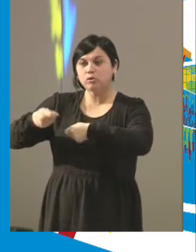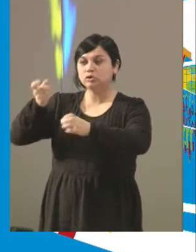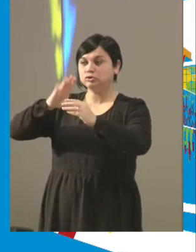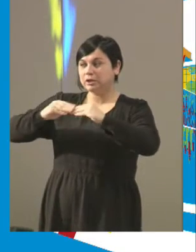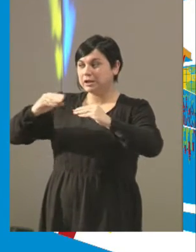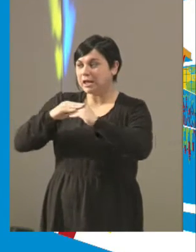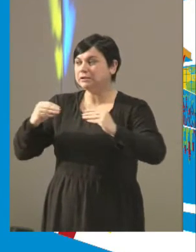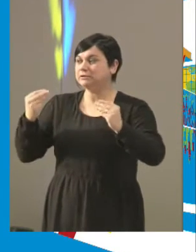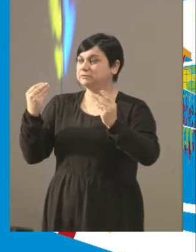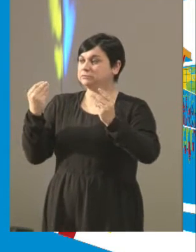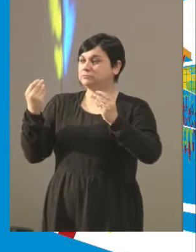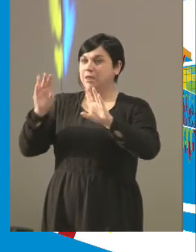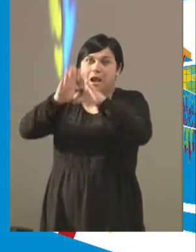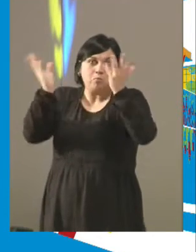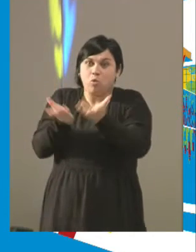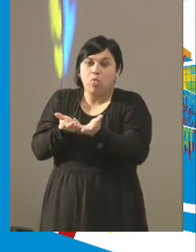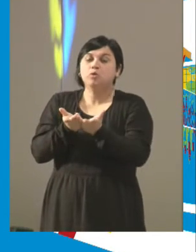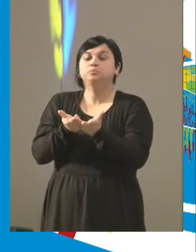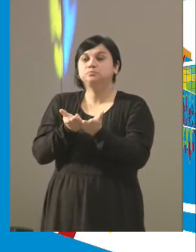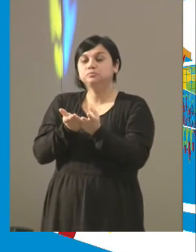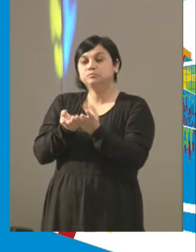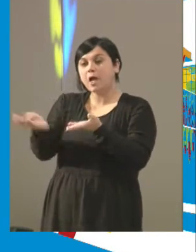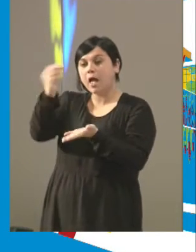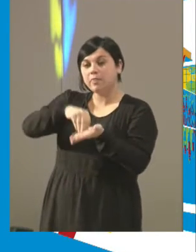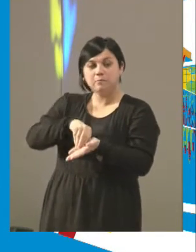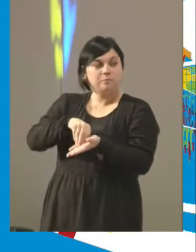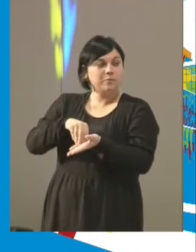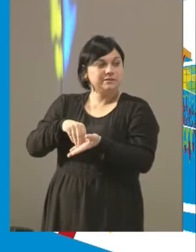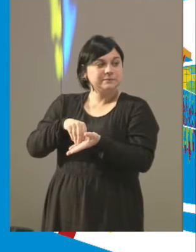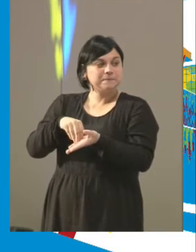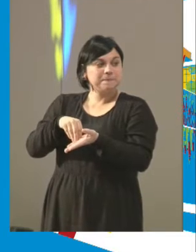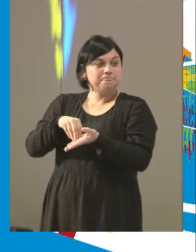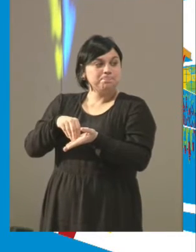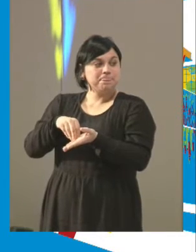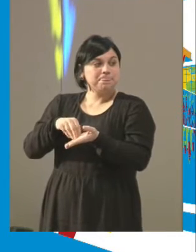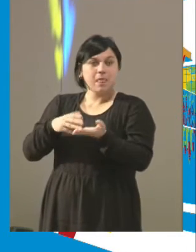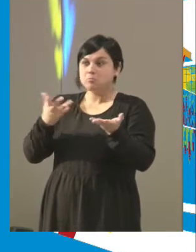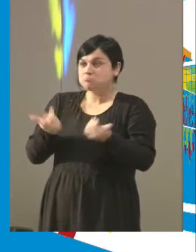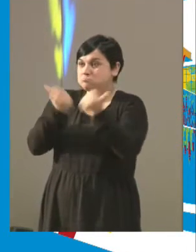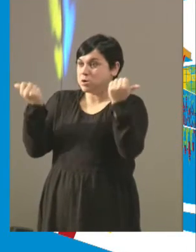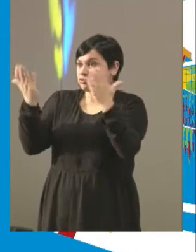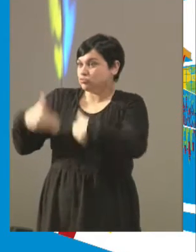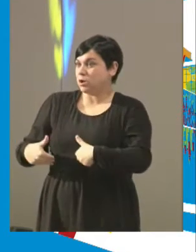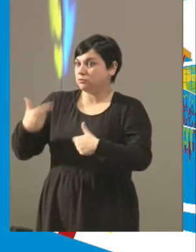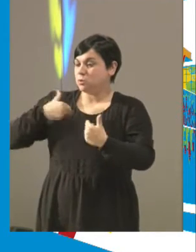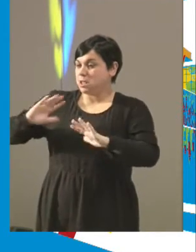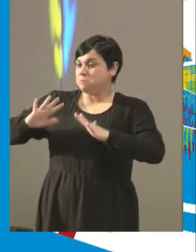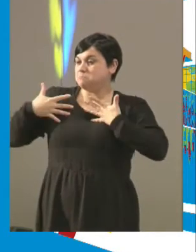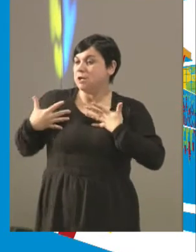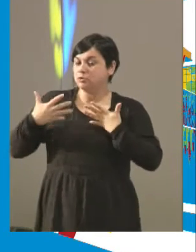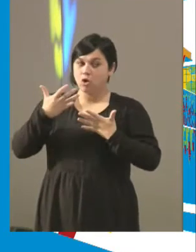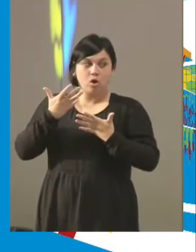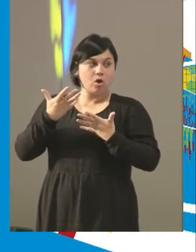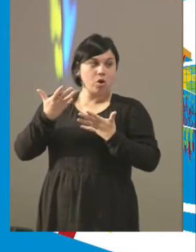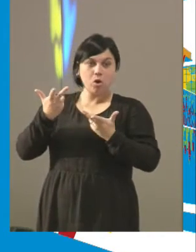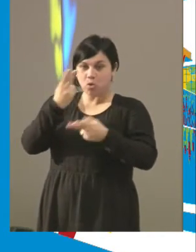clientes, en sus proveedores, en el mundo. Y además, esto no queda otra, también impacta a la administración pública. La